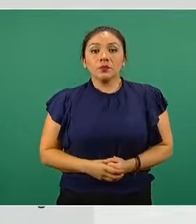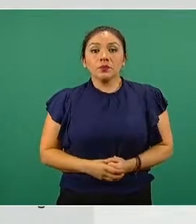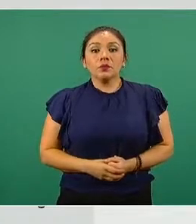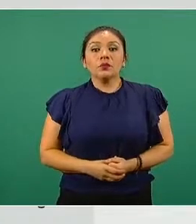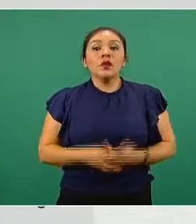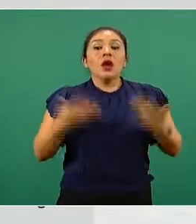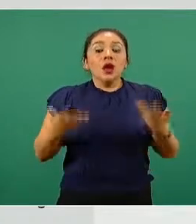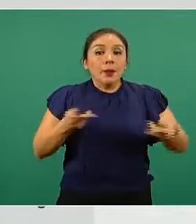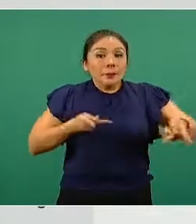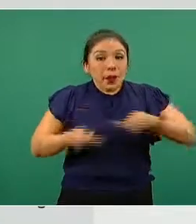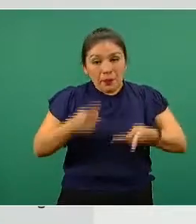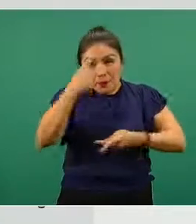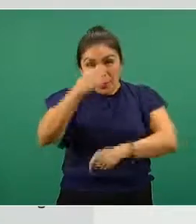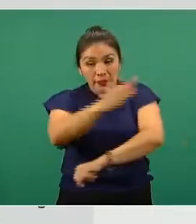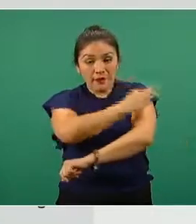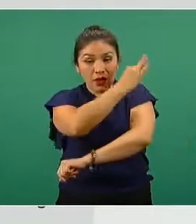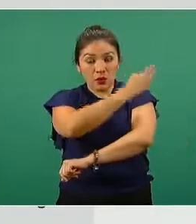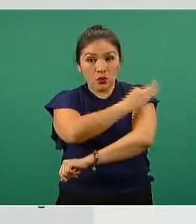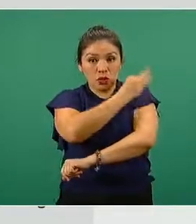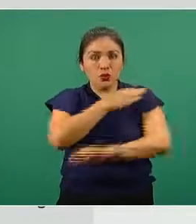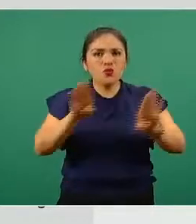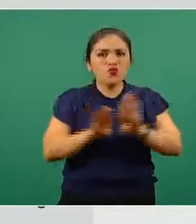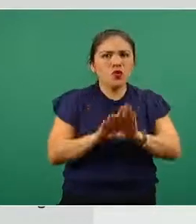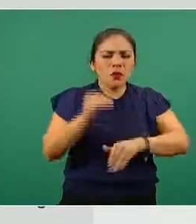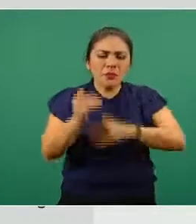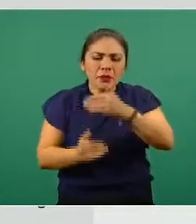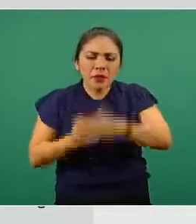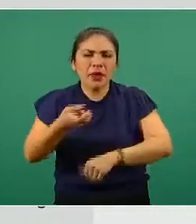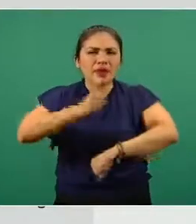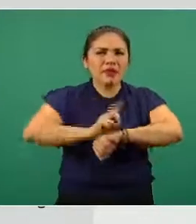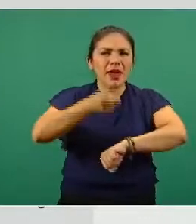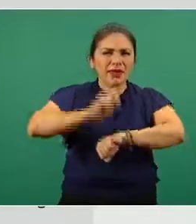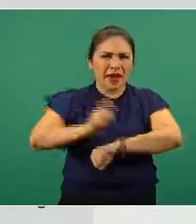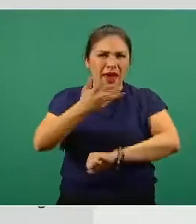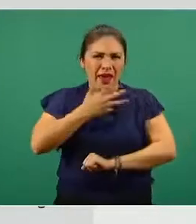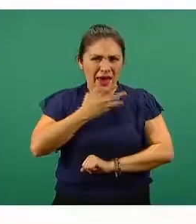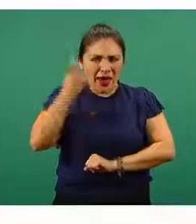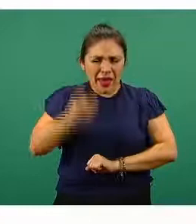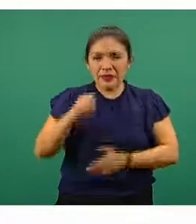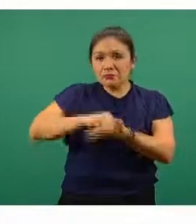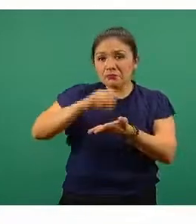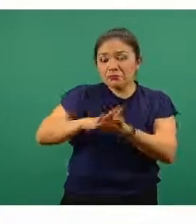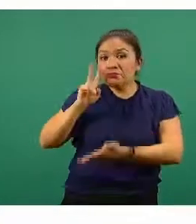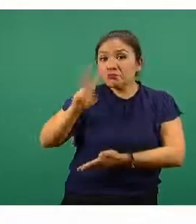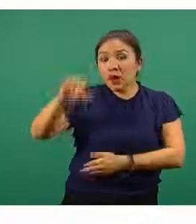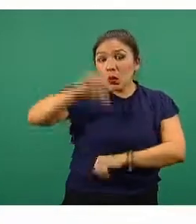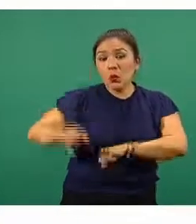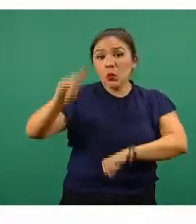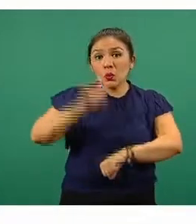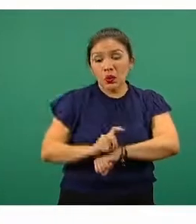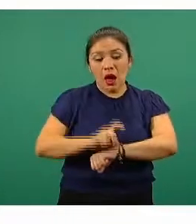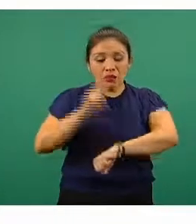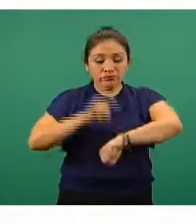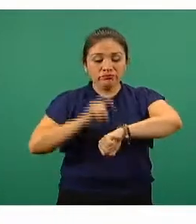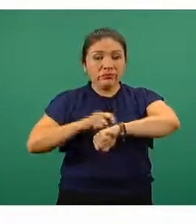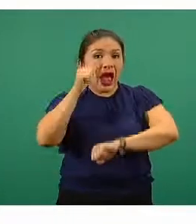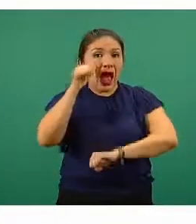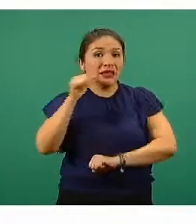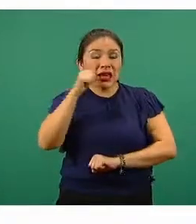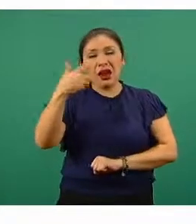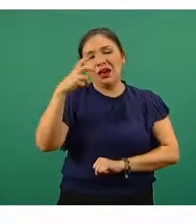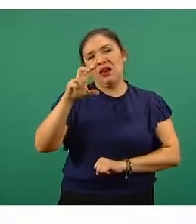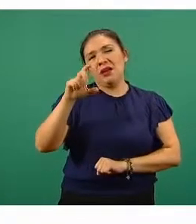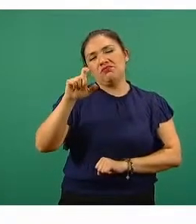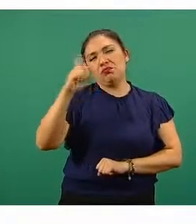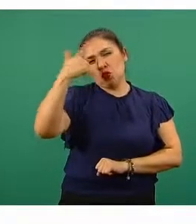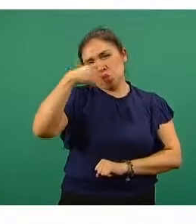Sobre la Estrategia Nacional de Vacunación, el avance diario que tenemos, nos reportan al corte de las 21 horas del